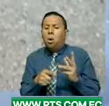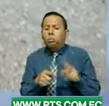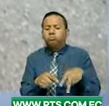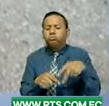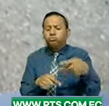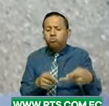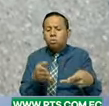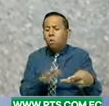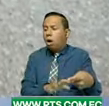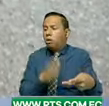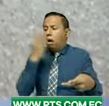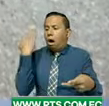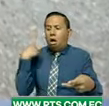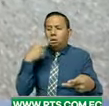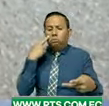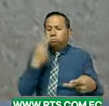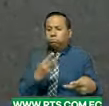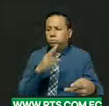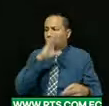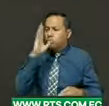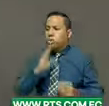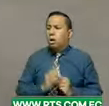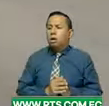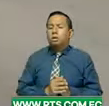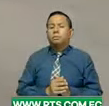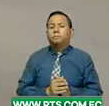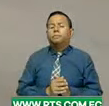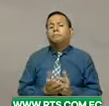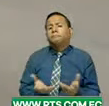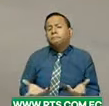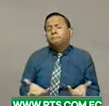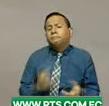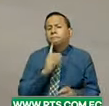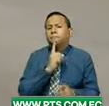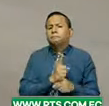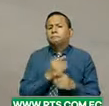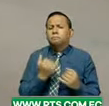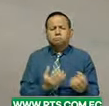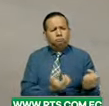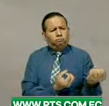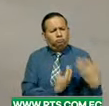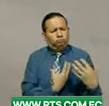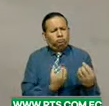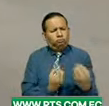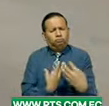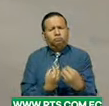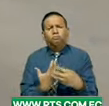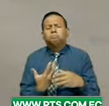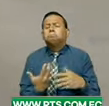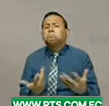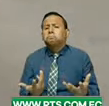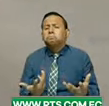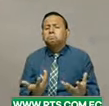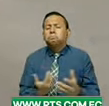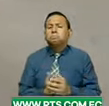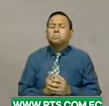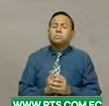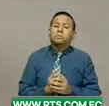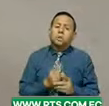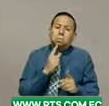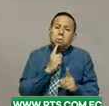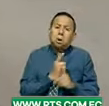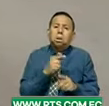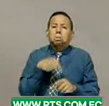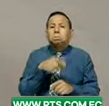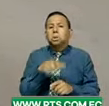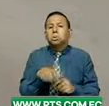tendido sobre aquella estrecha calle. Según lo que se ha podido recabar por el momento, es que estaba caminando